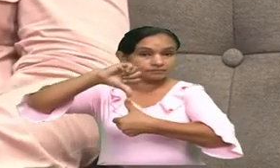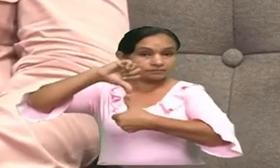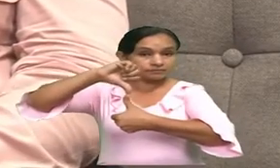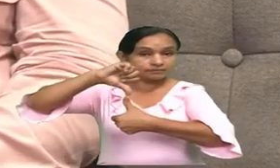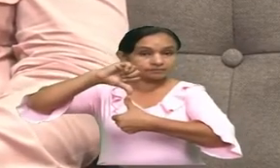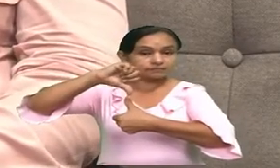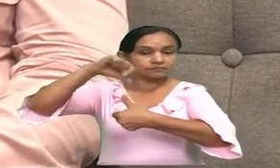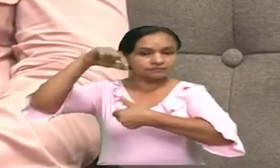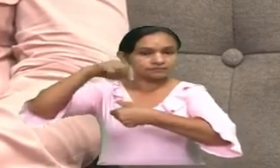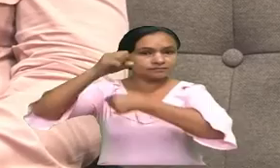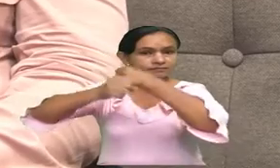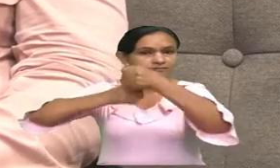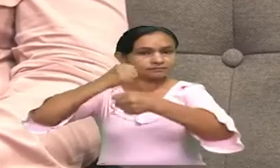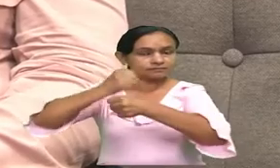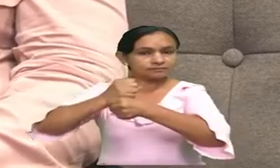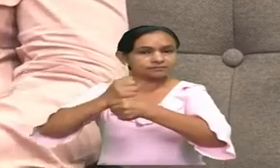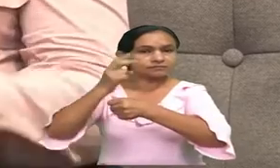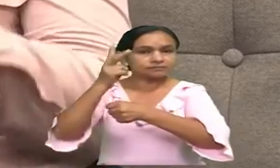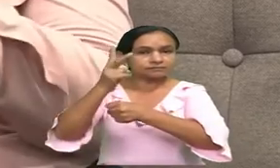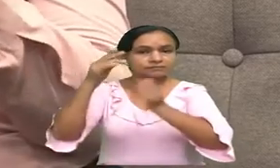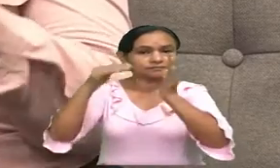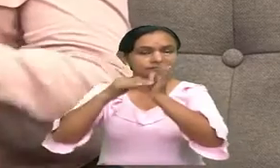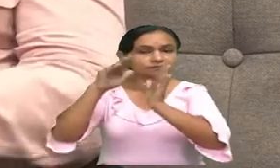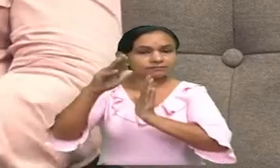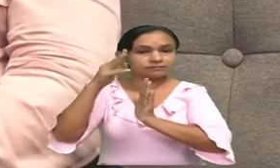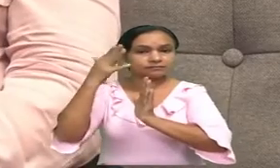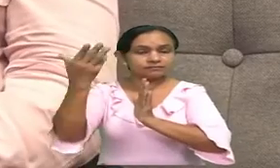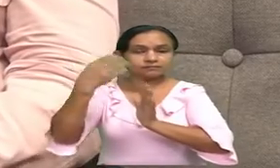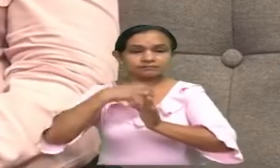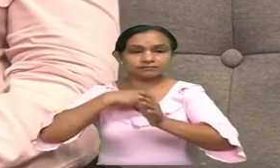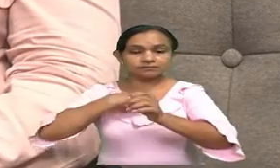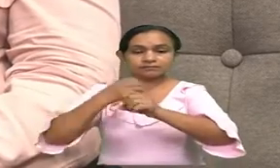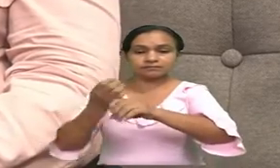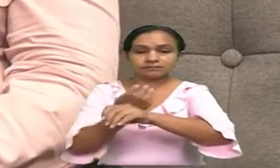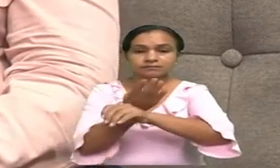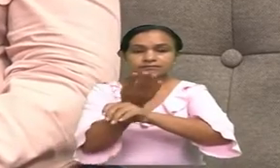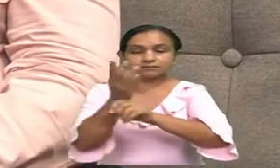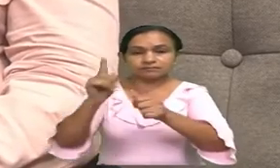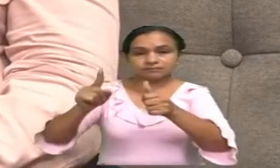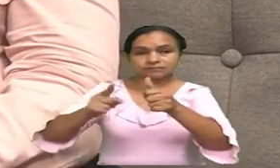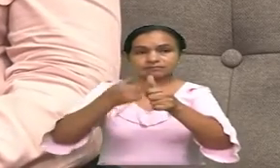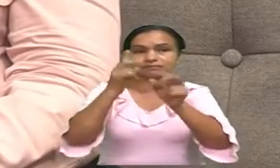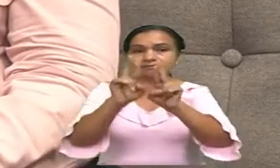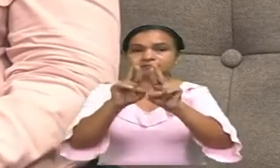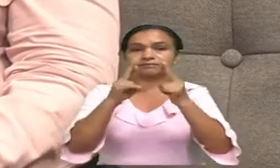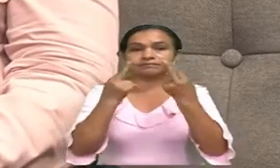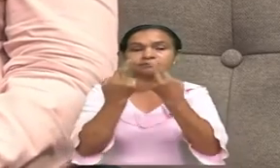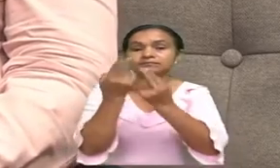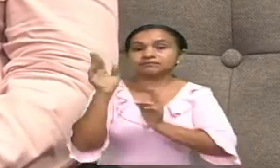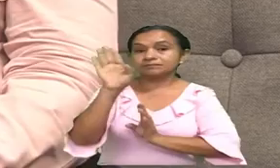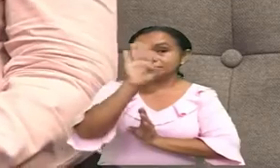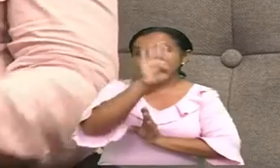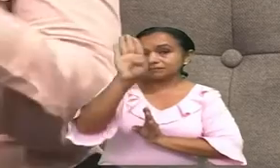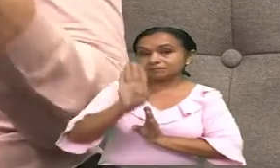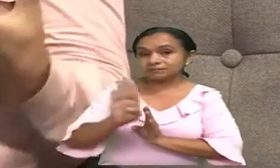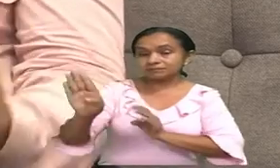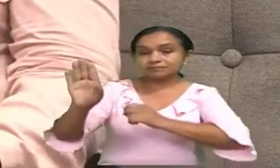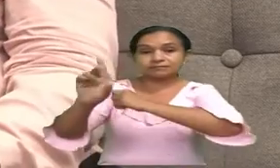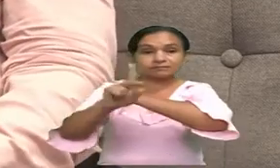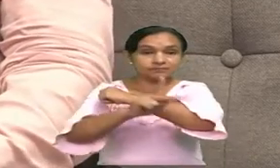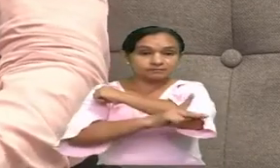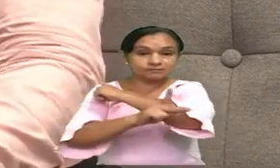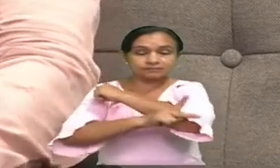año 2019 nosotros como consejo tuvimos la primera sesión en Belice y fue en